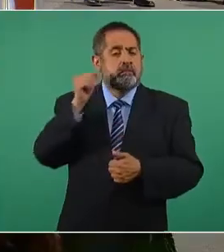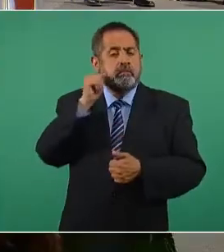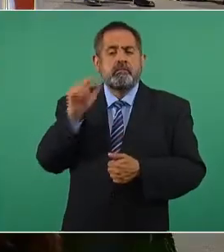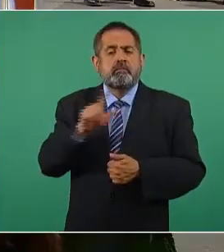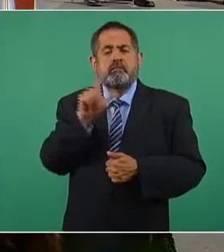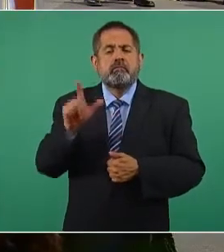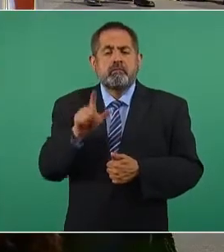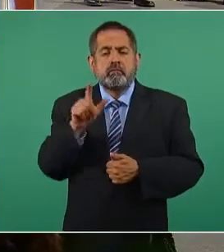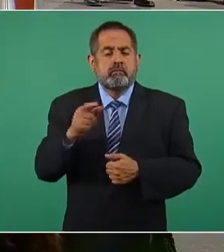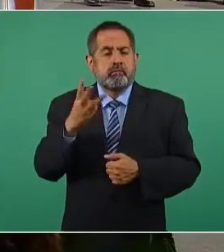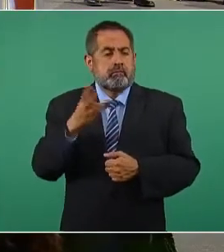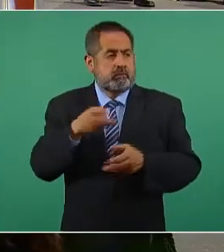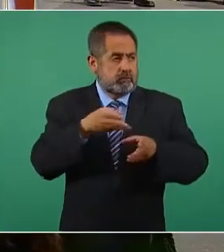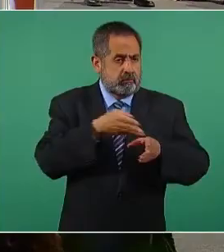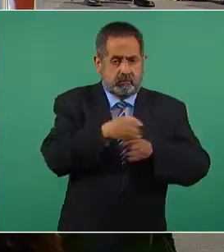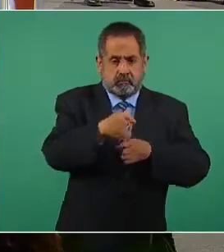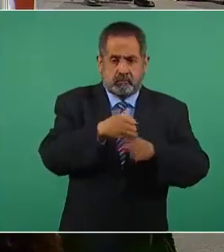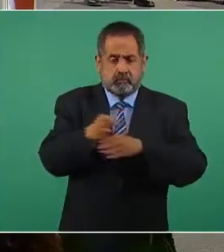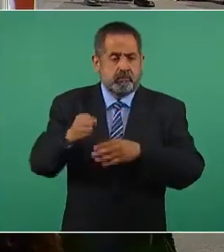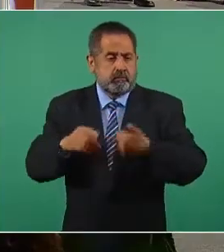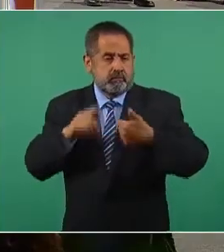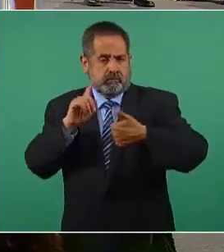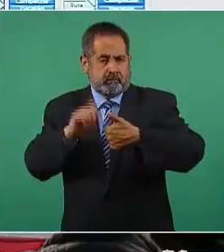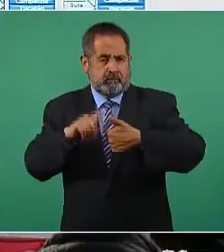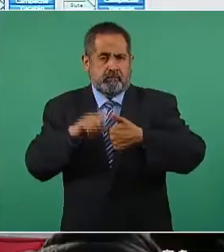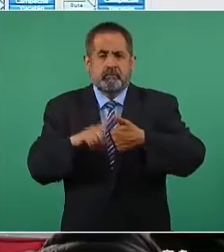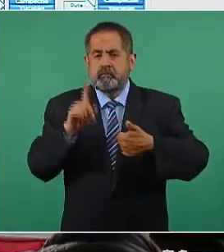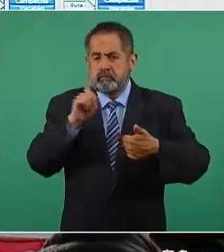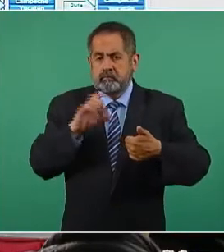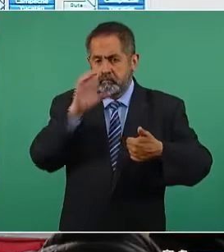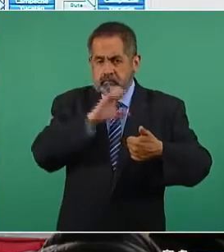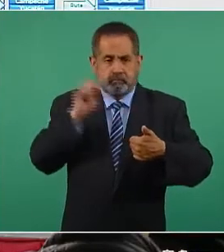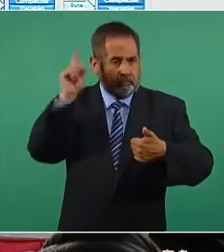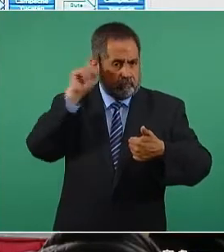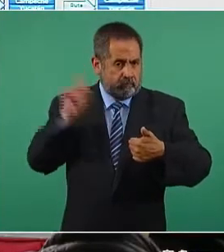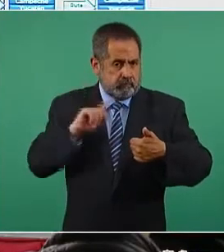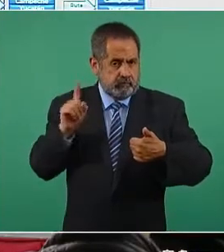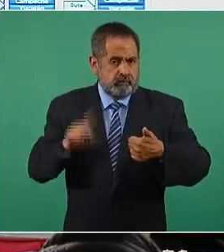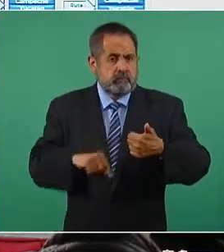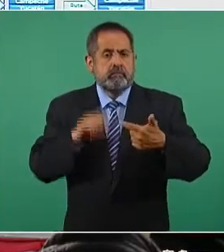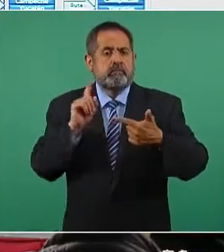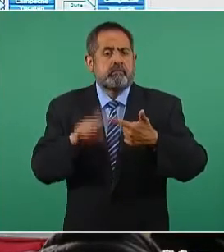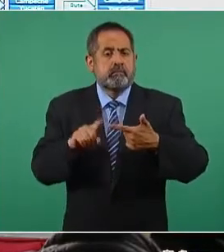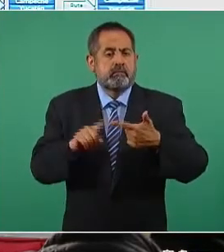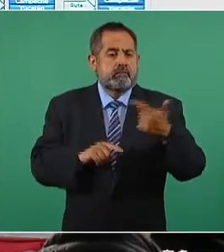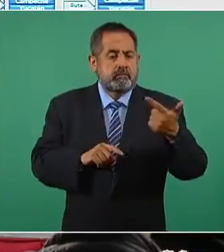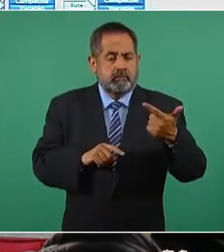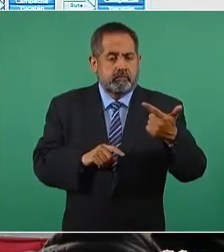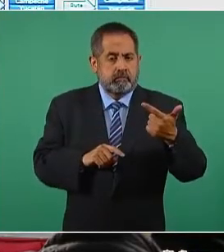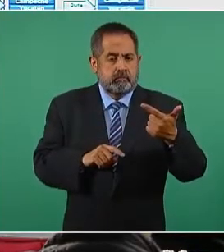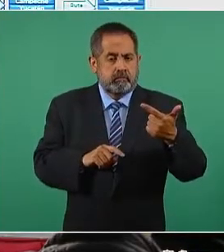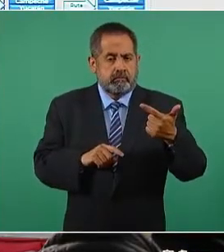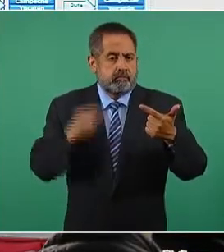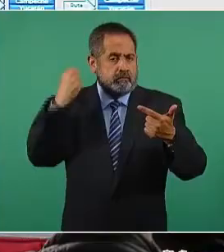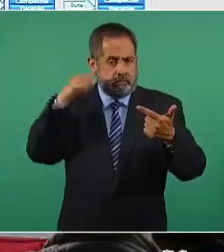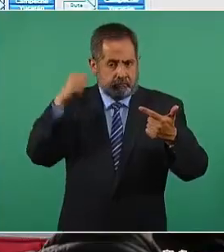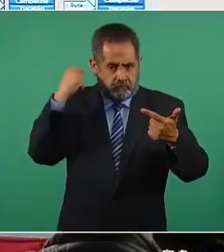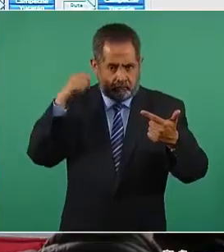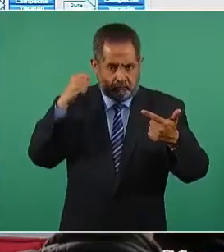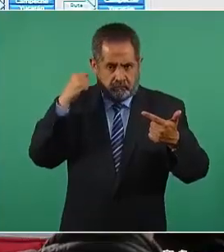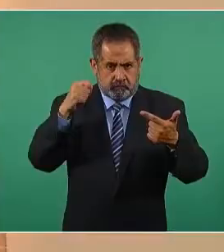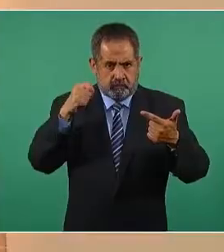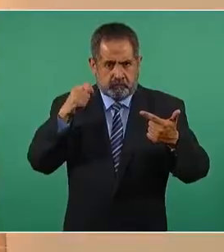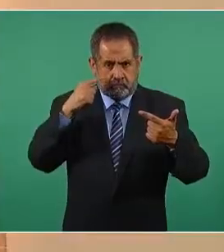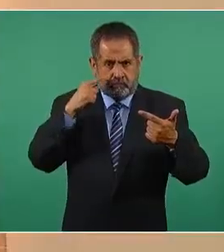lunes, 3 rutas, la 6 que cubrió Aguascalientes, Zacatecas, la ruta 7, nuevamente Tabasco, acá